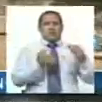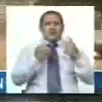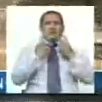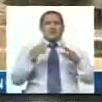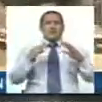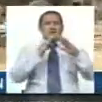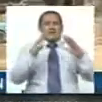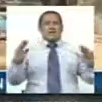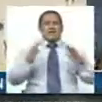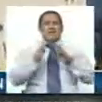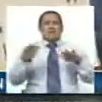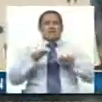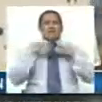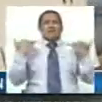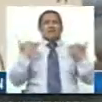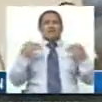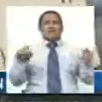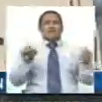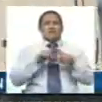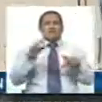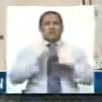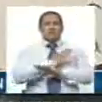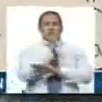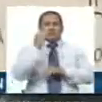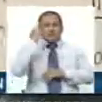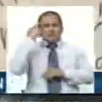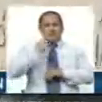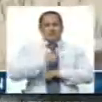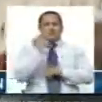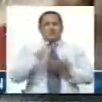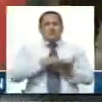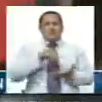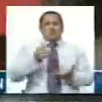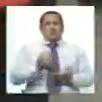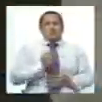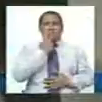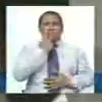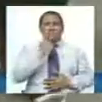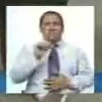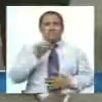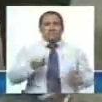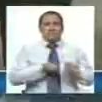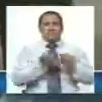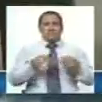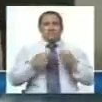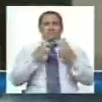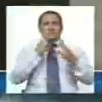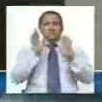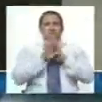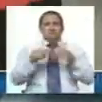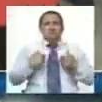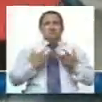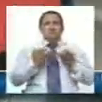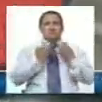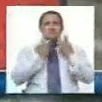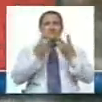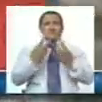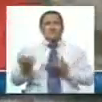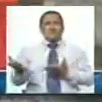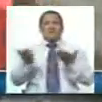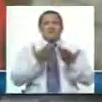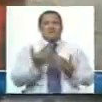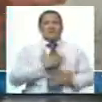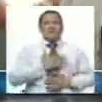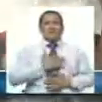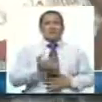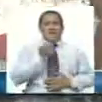las viviendas del perímetro. Sábado todo el día, domingo todo el día, y este polvo que aspiramos todos los días. Y si quisiera, ya le hemos invitado a la dueña